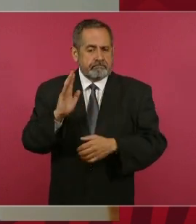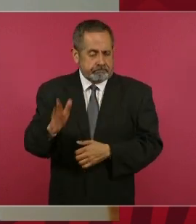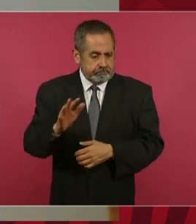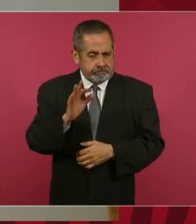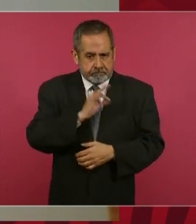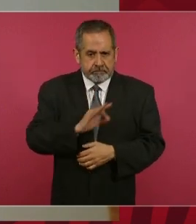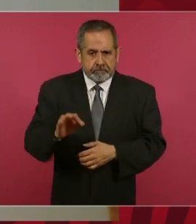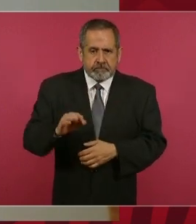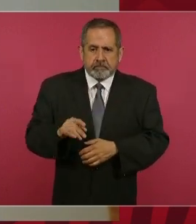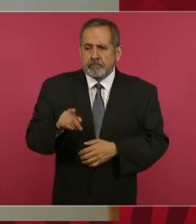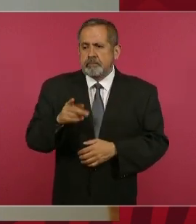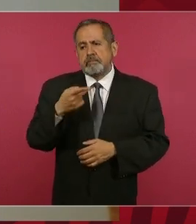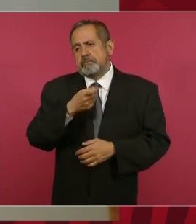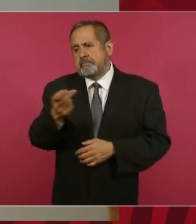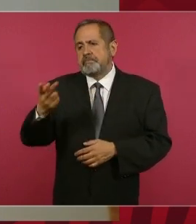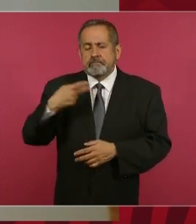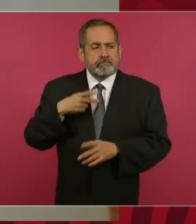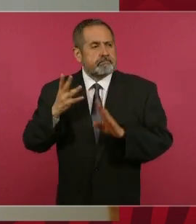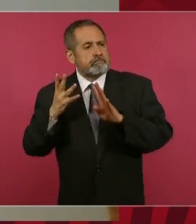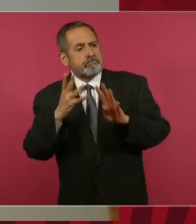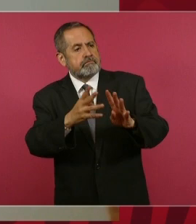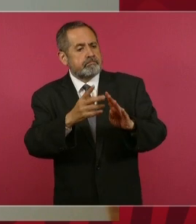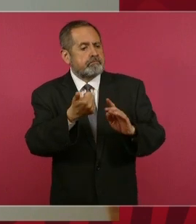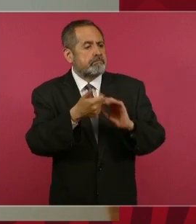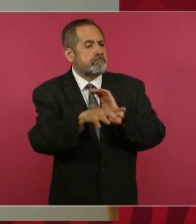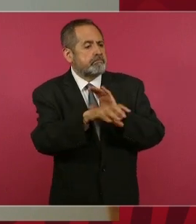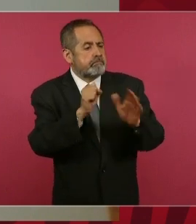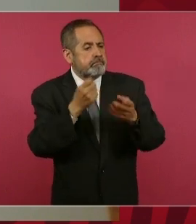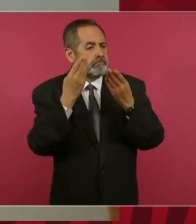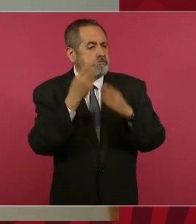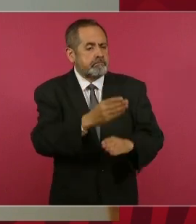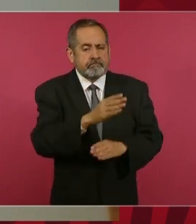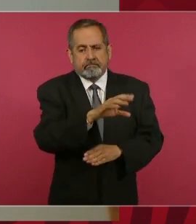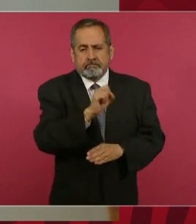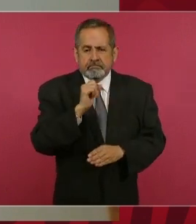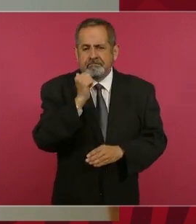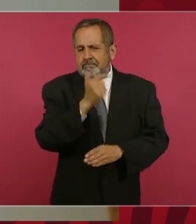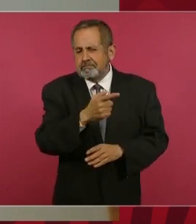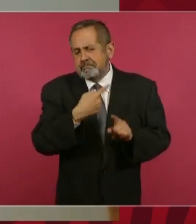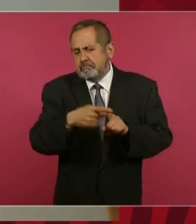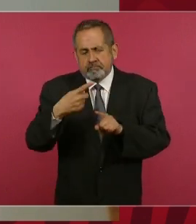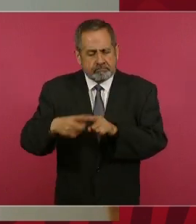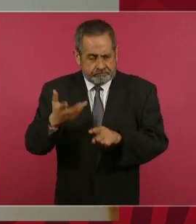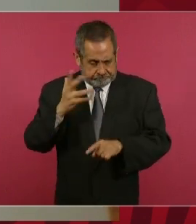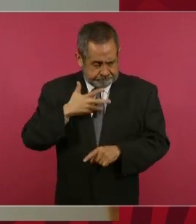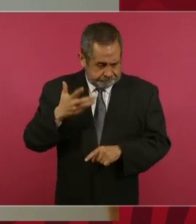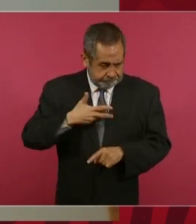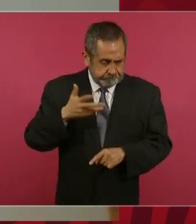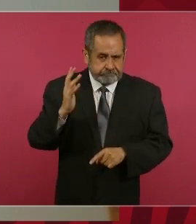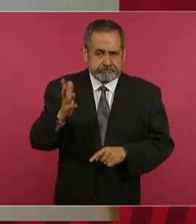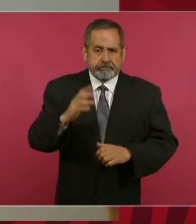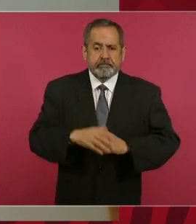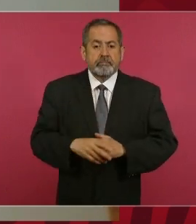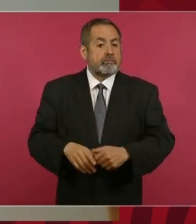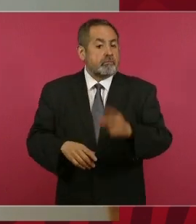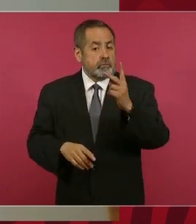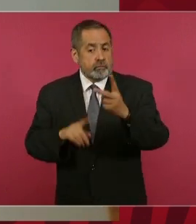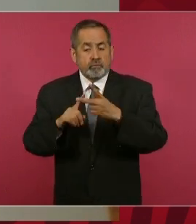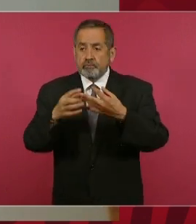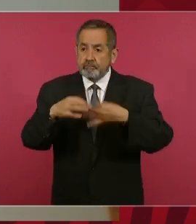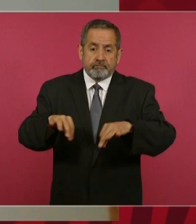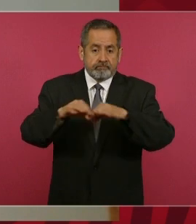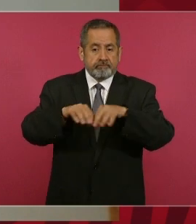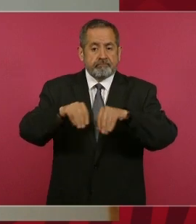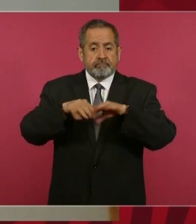ya acude a los bancos para obtener todos sus servicios. Una información muy importante,